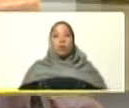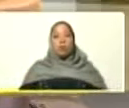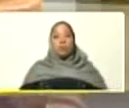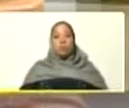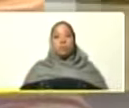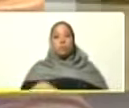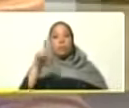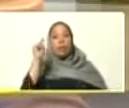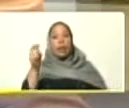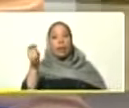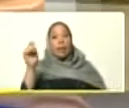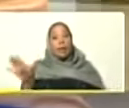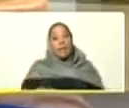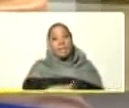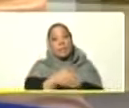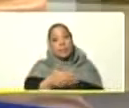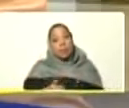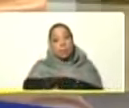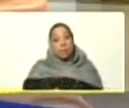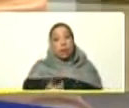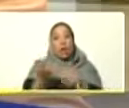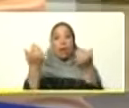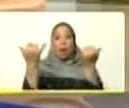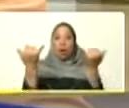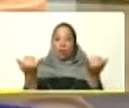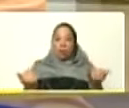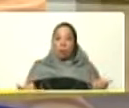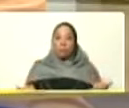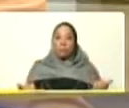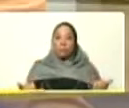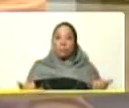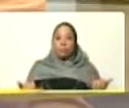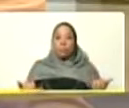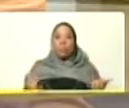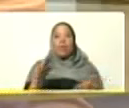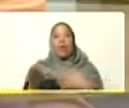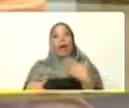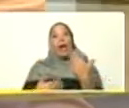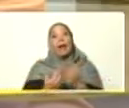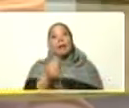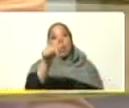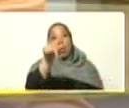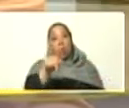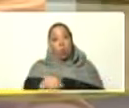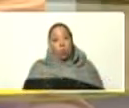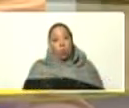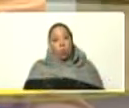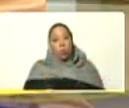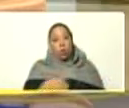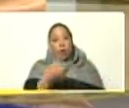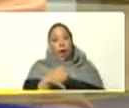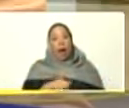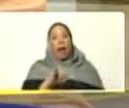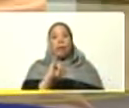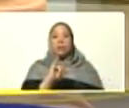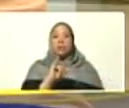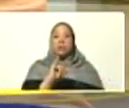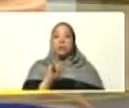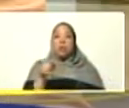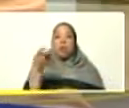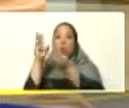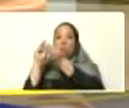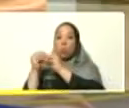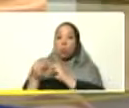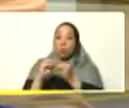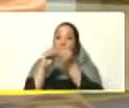de las tareas principales que en estos momentos tenemos. Por eso, hasta hoy nosotros tenemos, pues, ya